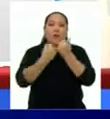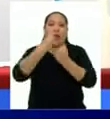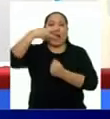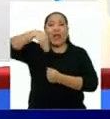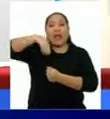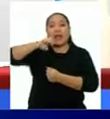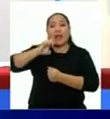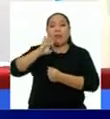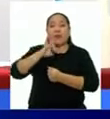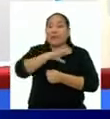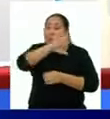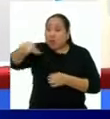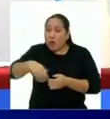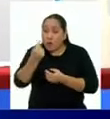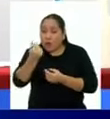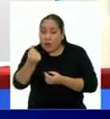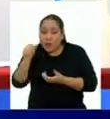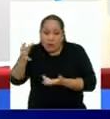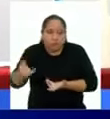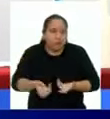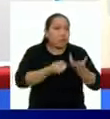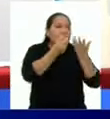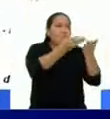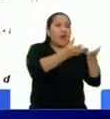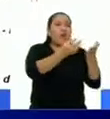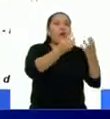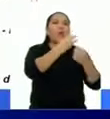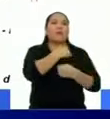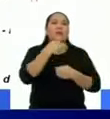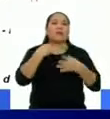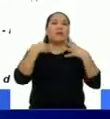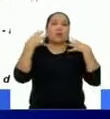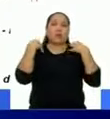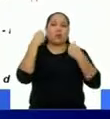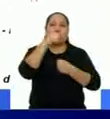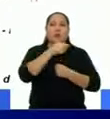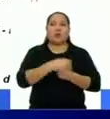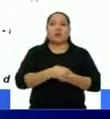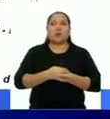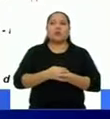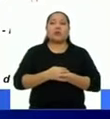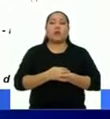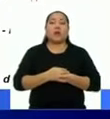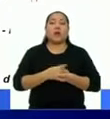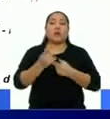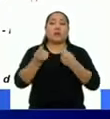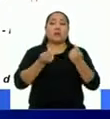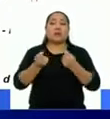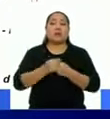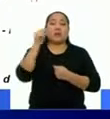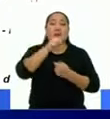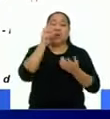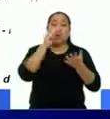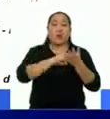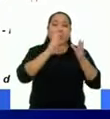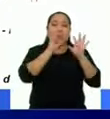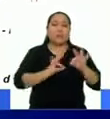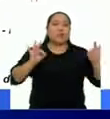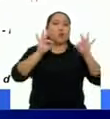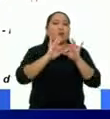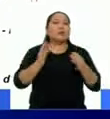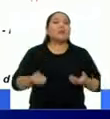que es de todos los peruanos. Pero la salud ha sido, en este gobierno de transición y emergencia, la prioridad. Se